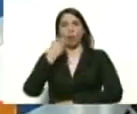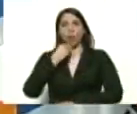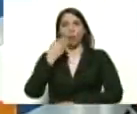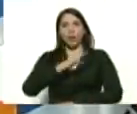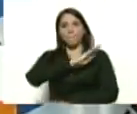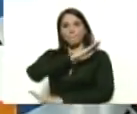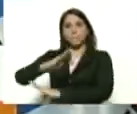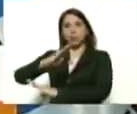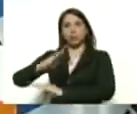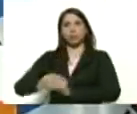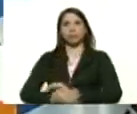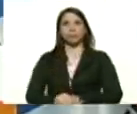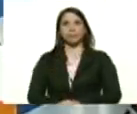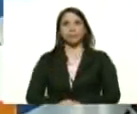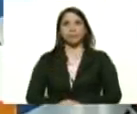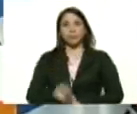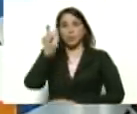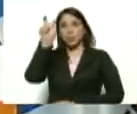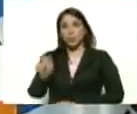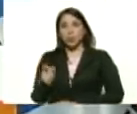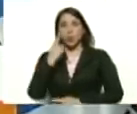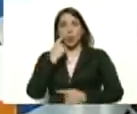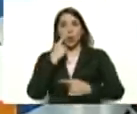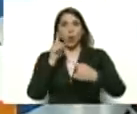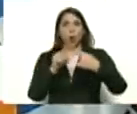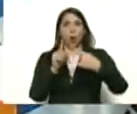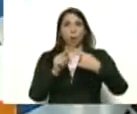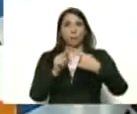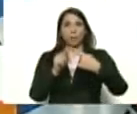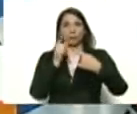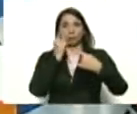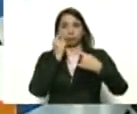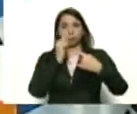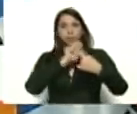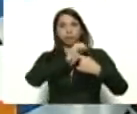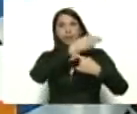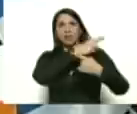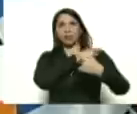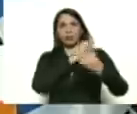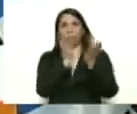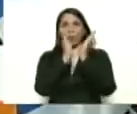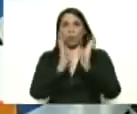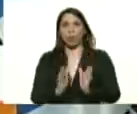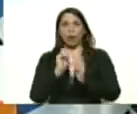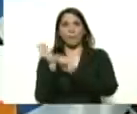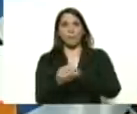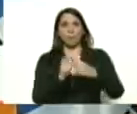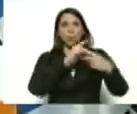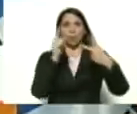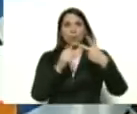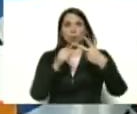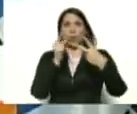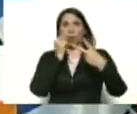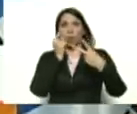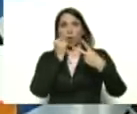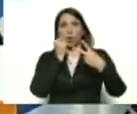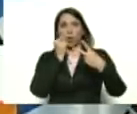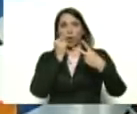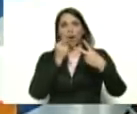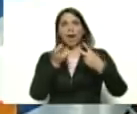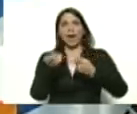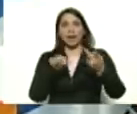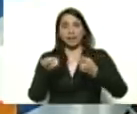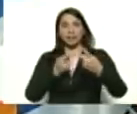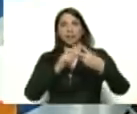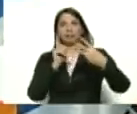imputó a los ciudadanos Roberto Valis, director de la Academia de Béisbol, a Roberto Alejandro Valis, gerente general,